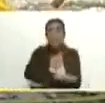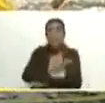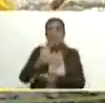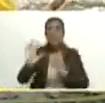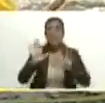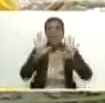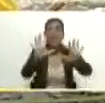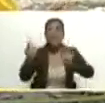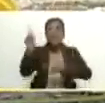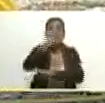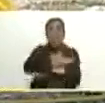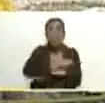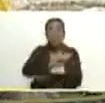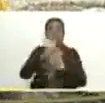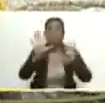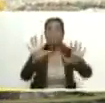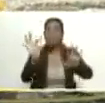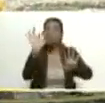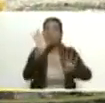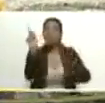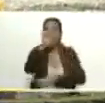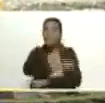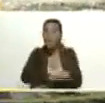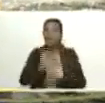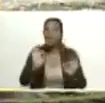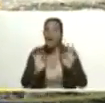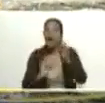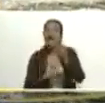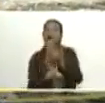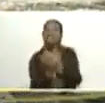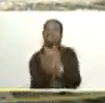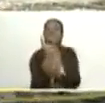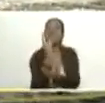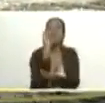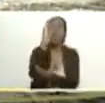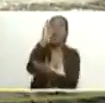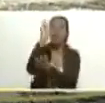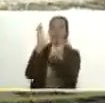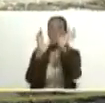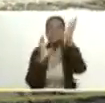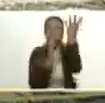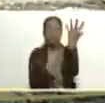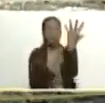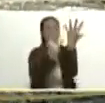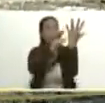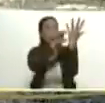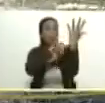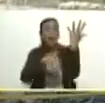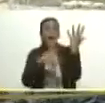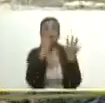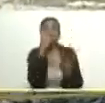las 18 meses uno espera ya que florece. Florece. Y viene ahí, el fruto. A los